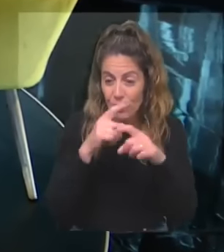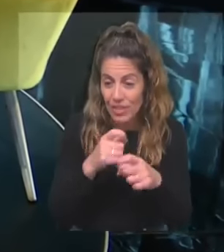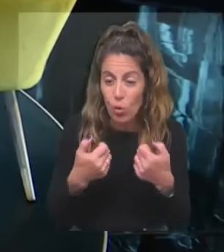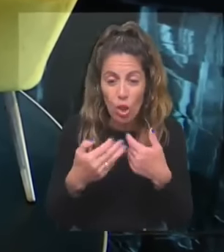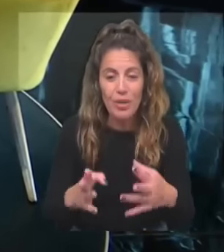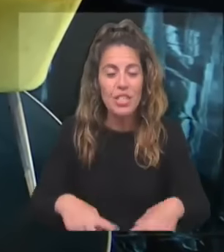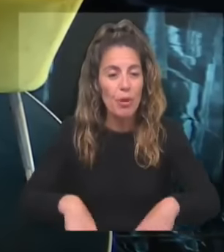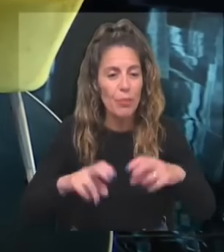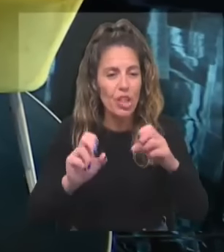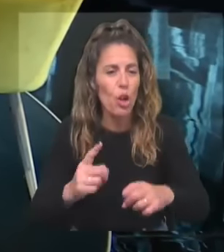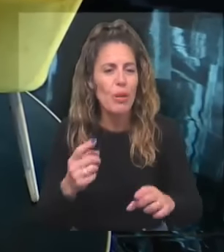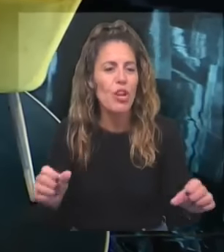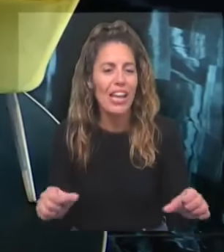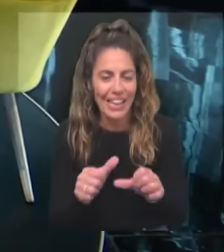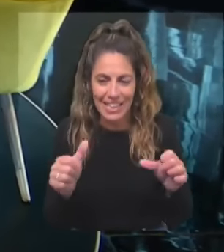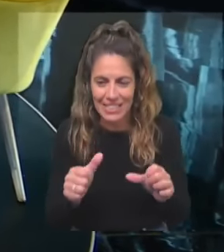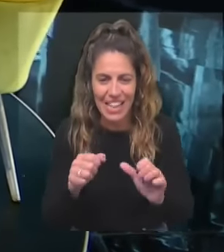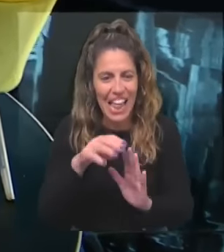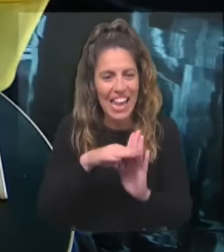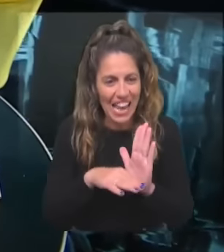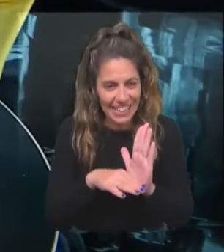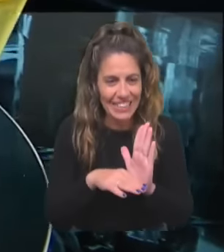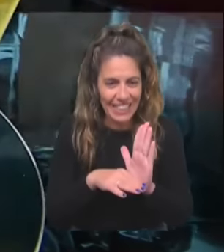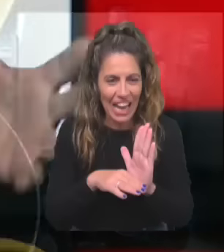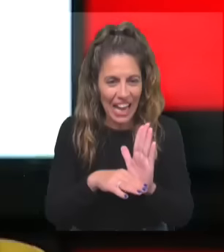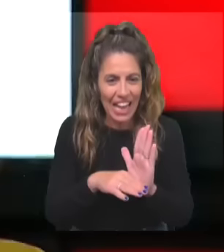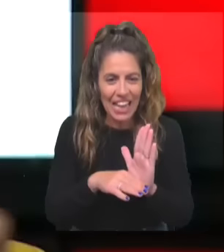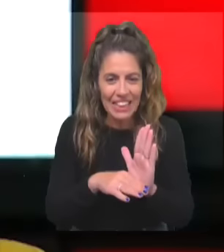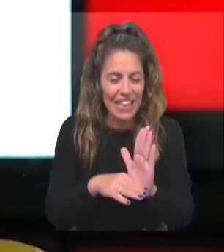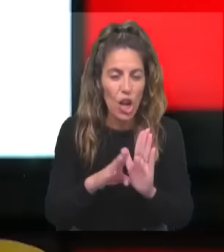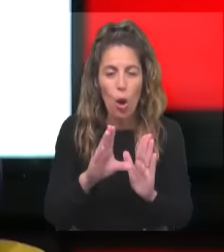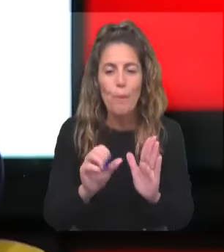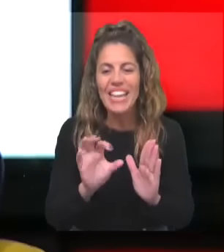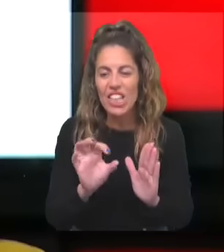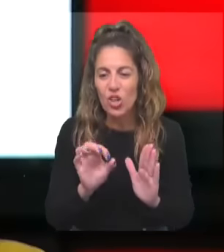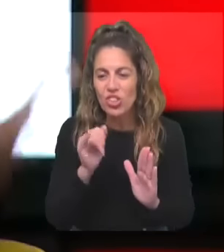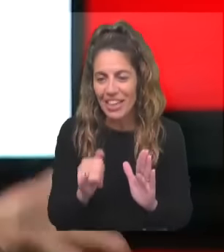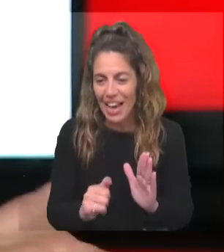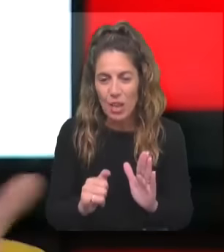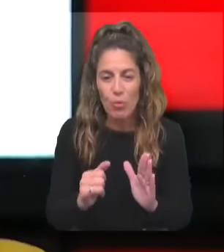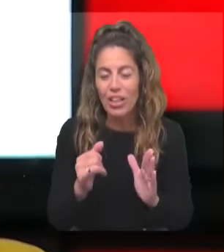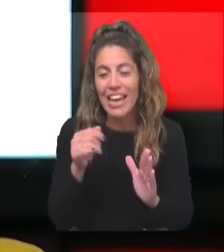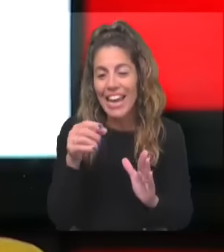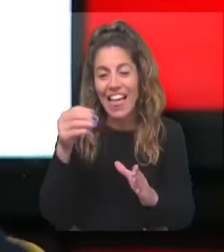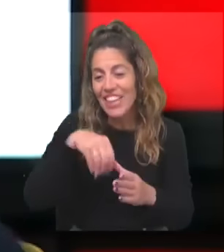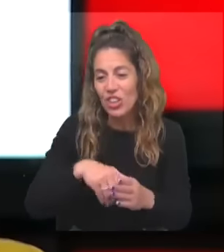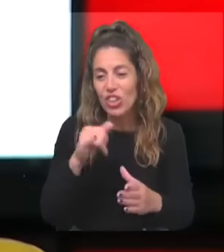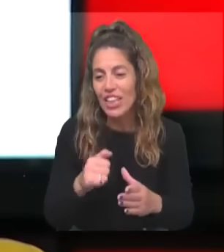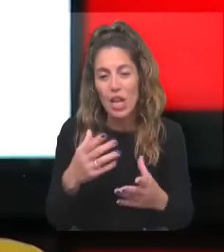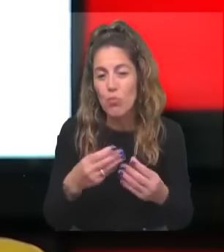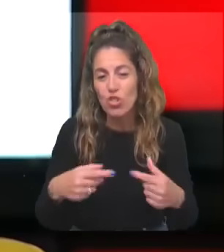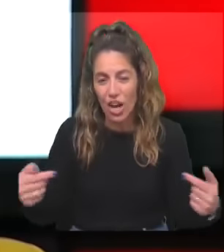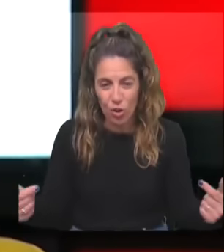investigación, lo primero que hay que hacer es la lista de los pericos, que hay, porque tantos frentes y en tantas temáticas fue además tan decisivo. Y entonces,